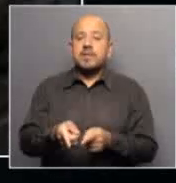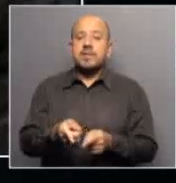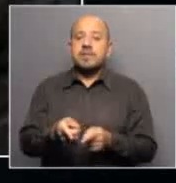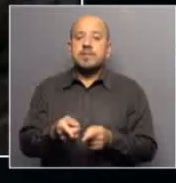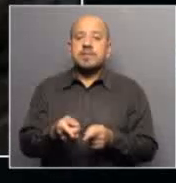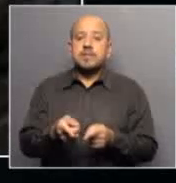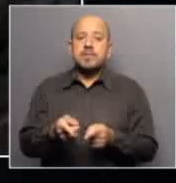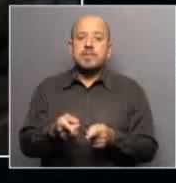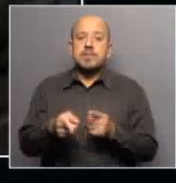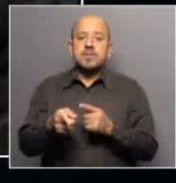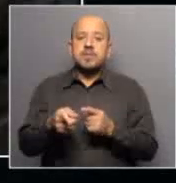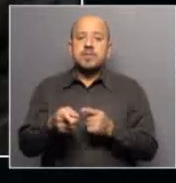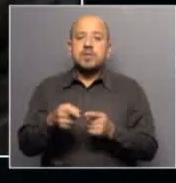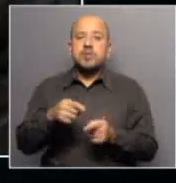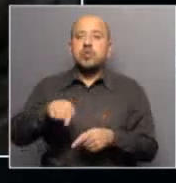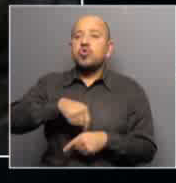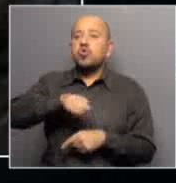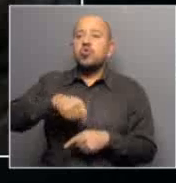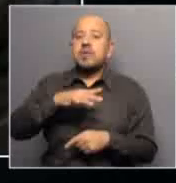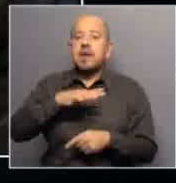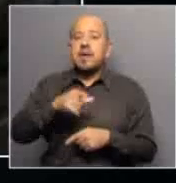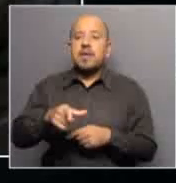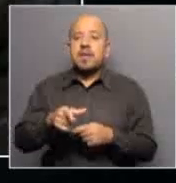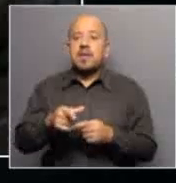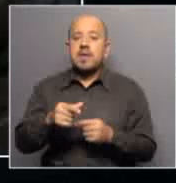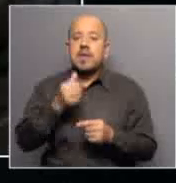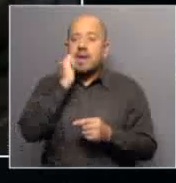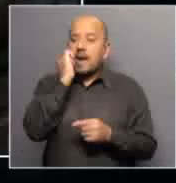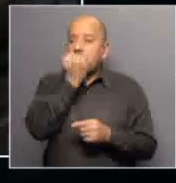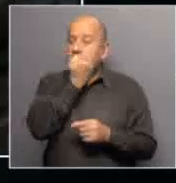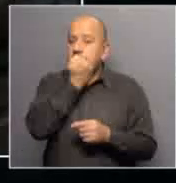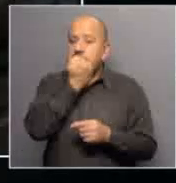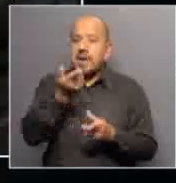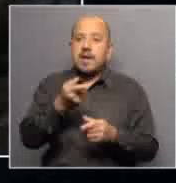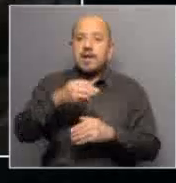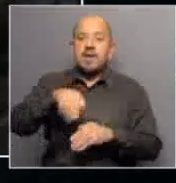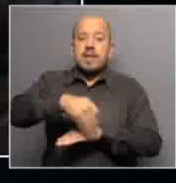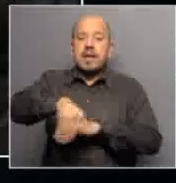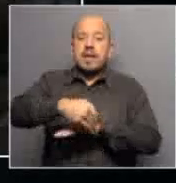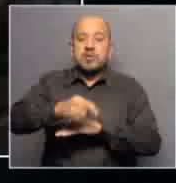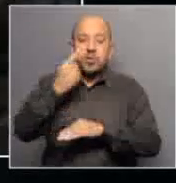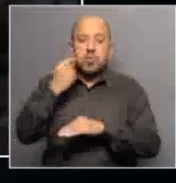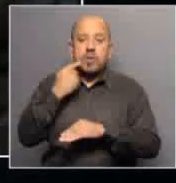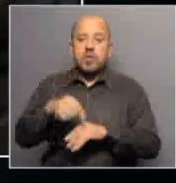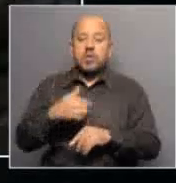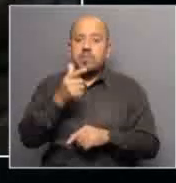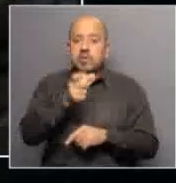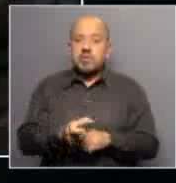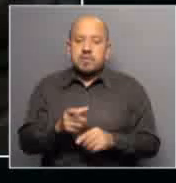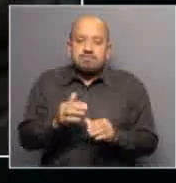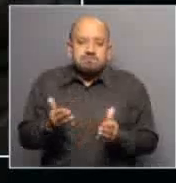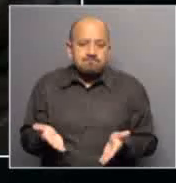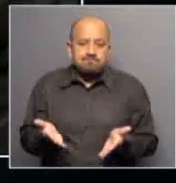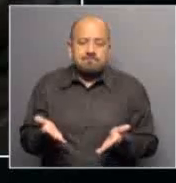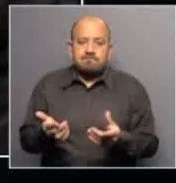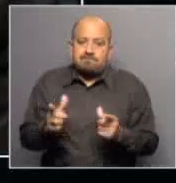las direcciones de domicilios autocultivadores en forma anónima, digamos. Sí. protegiendo la identidad. Sí. Yo creo que no hay